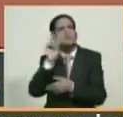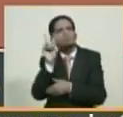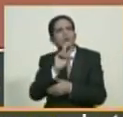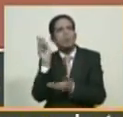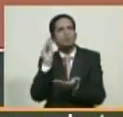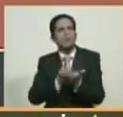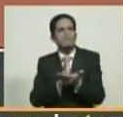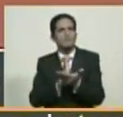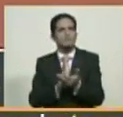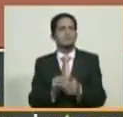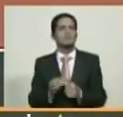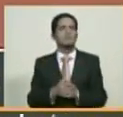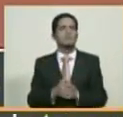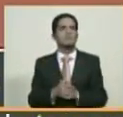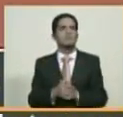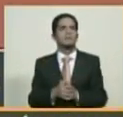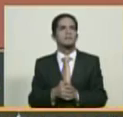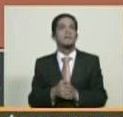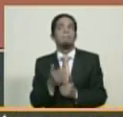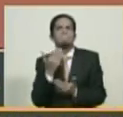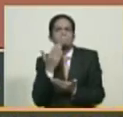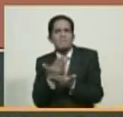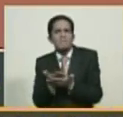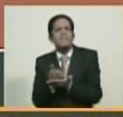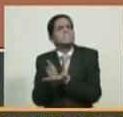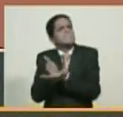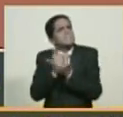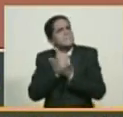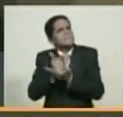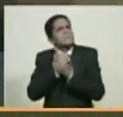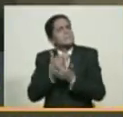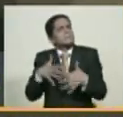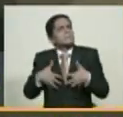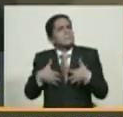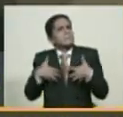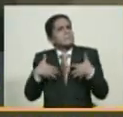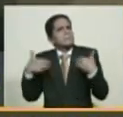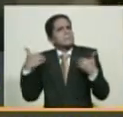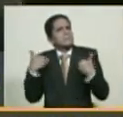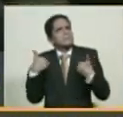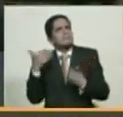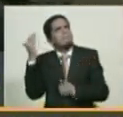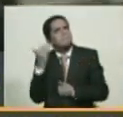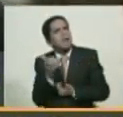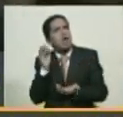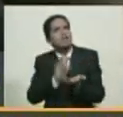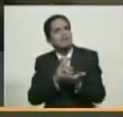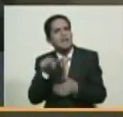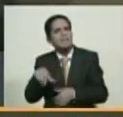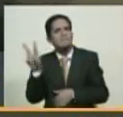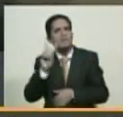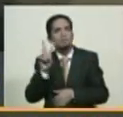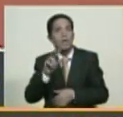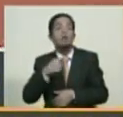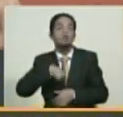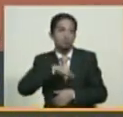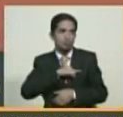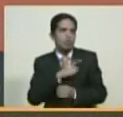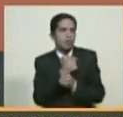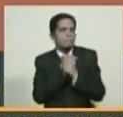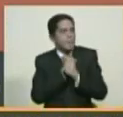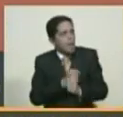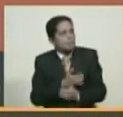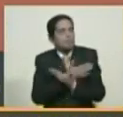diría voluntariamente, pidiendo a gritos y desesperadamente retornar a nuestra patria. Y aquí los esperamos de brazos abiertos,